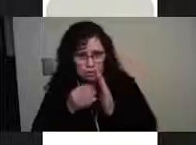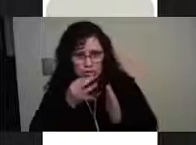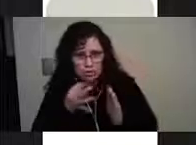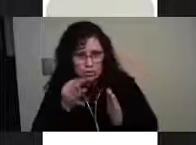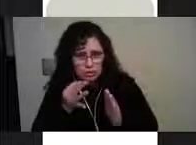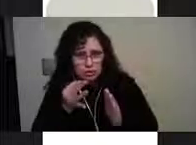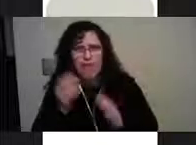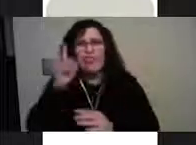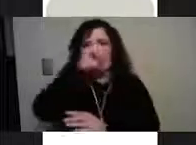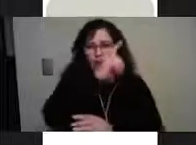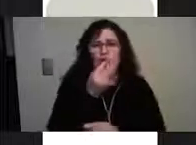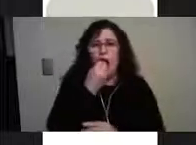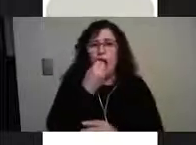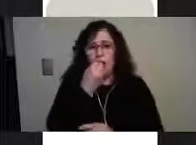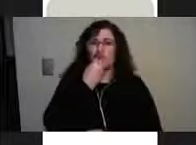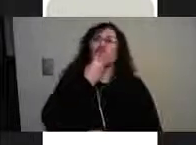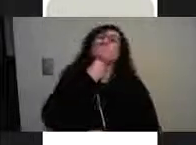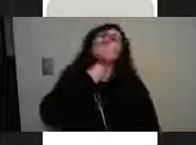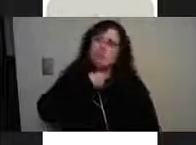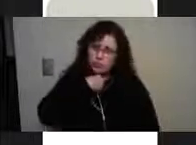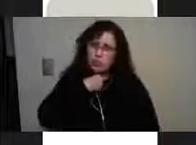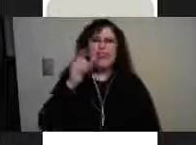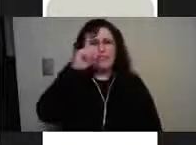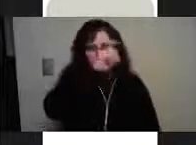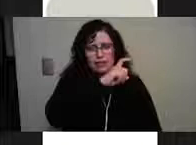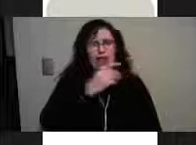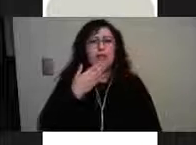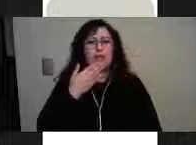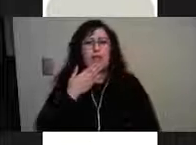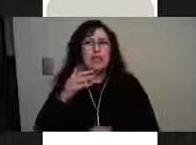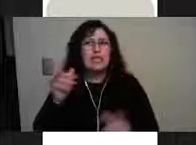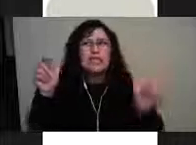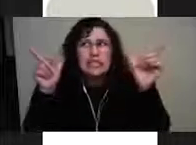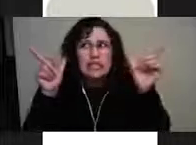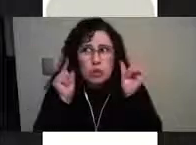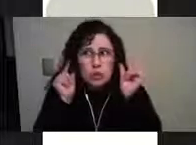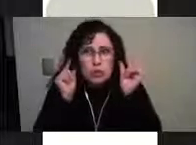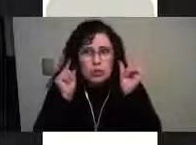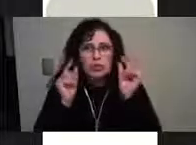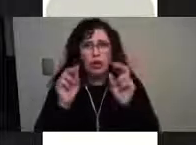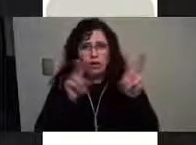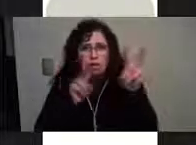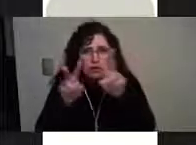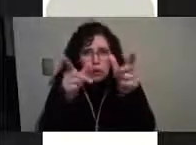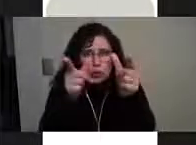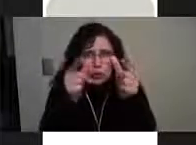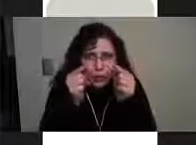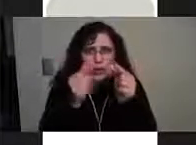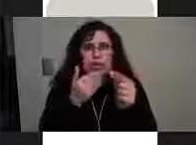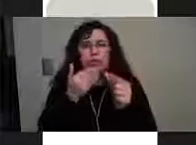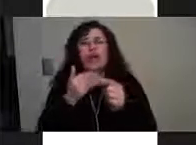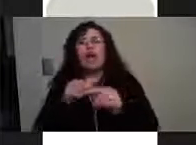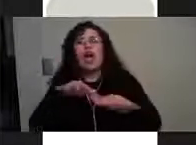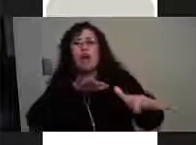dificultades para la deglución, escasa respuesta auditiva, ¿ya? O visual, ausencia de